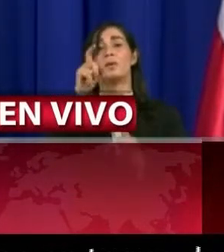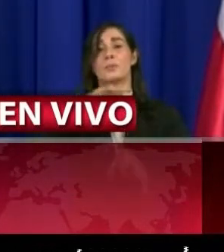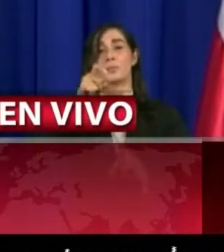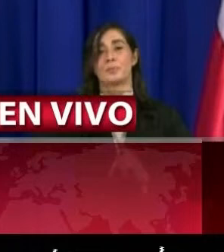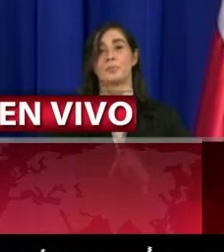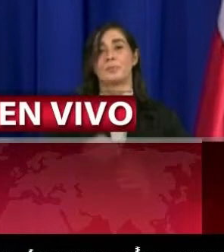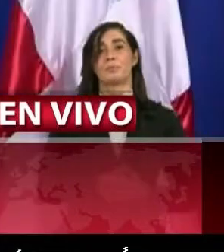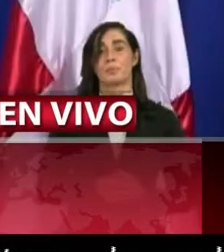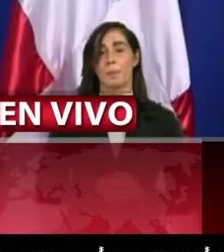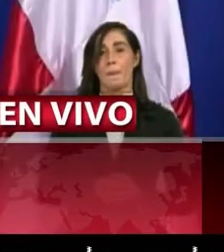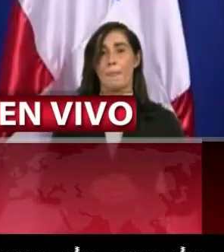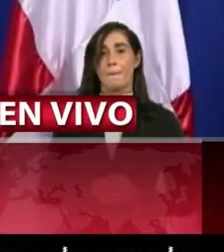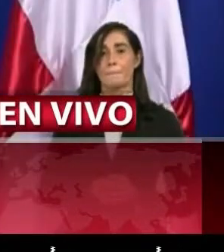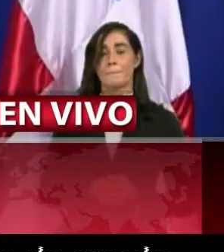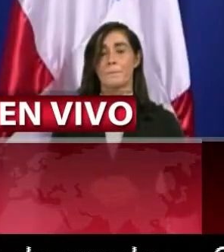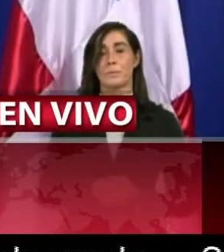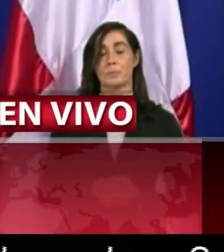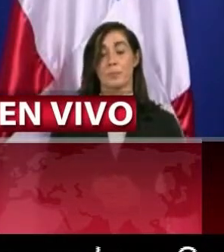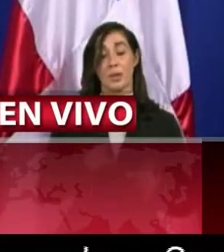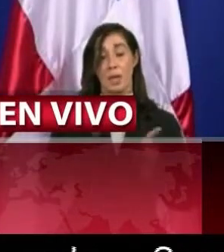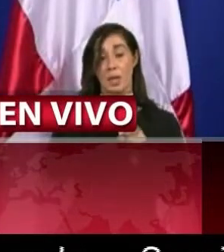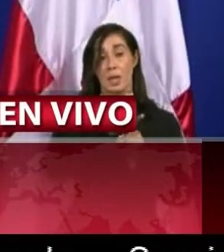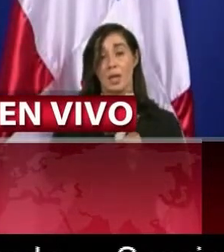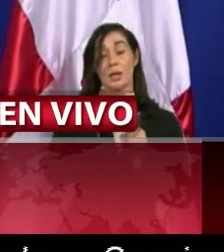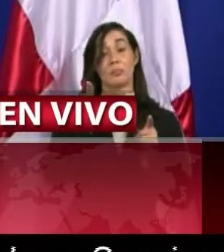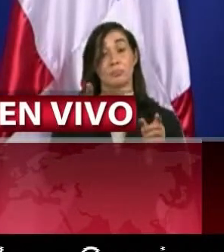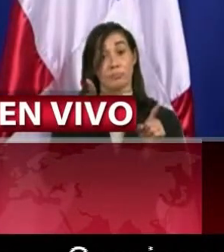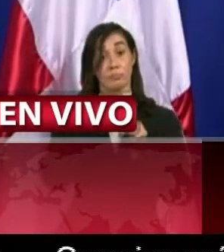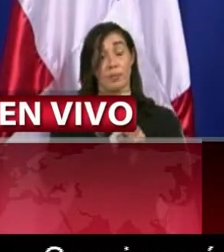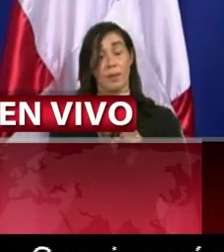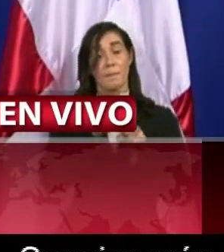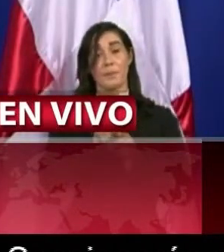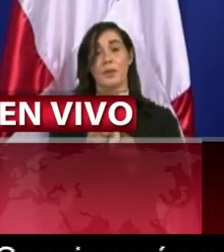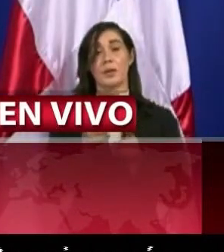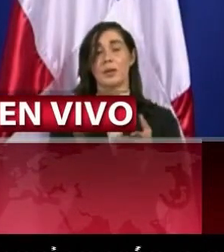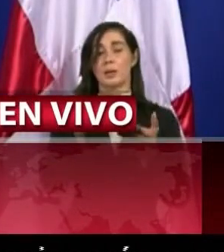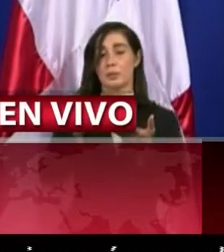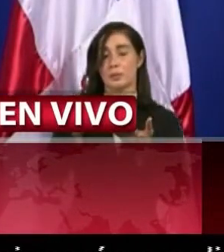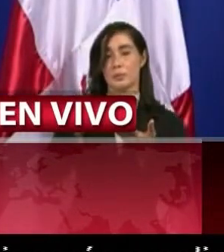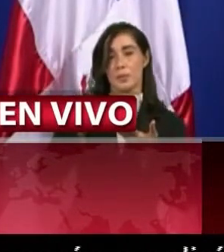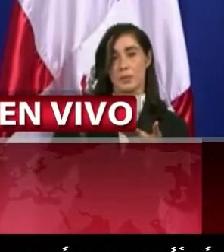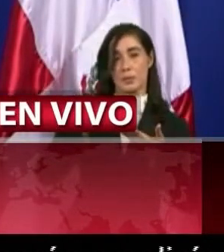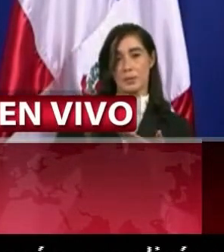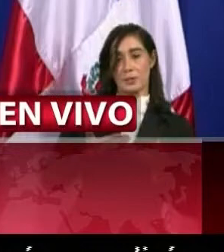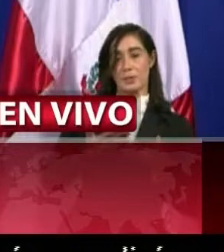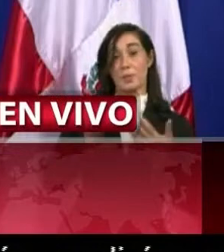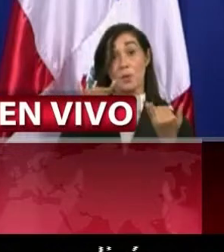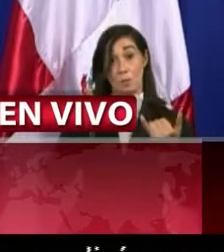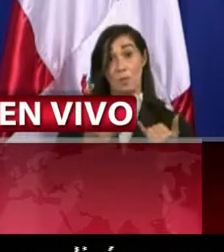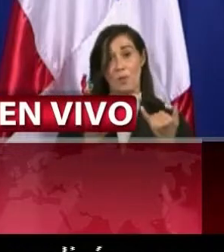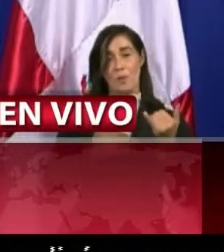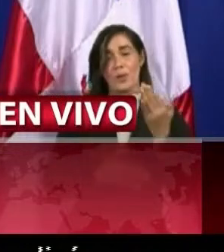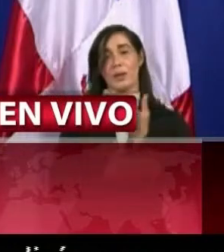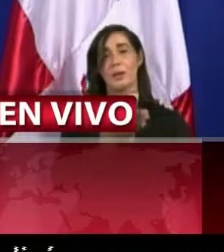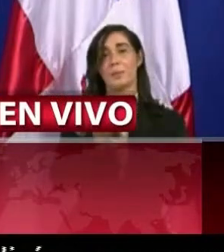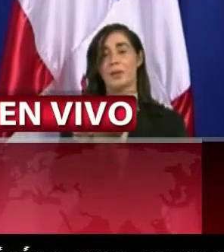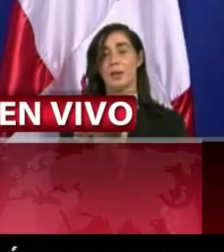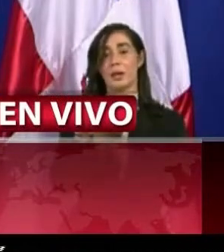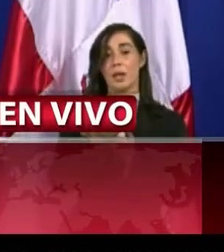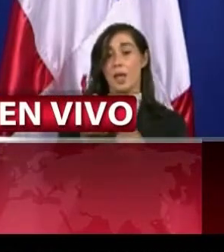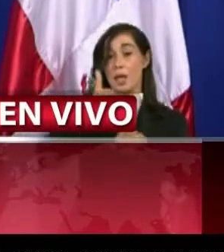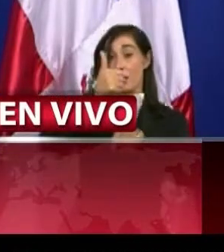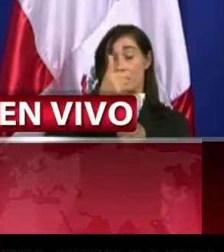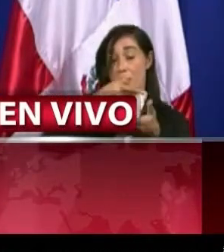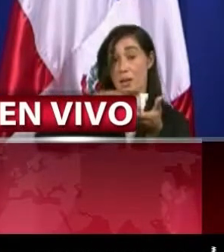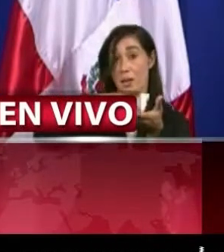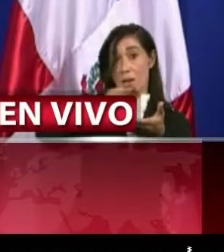necesiten. En ese sentido, entonces, he recibido justamente esta mañana la autorización del